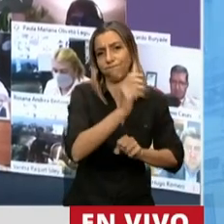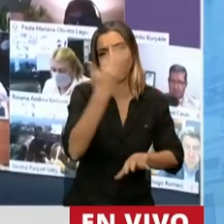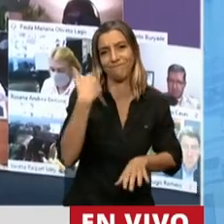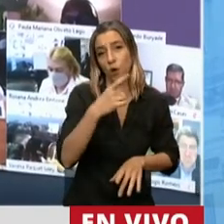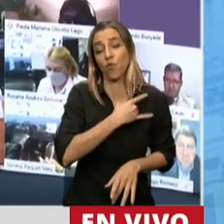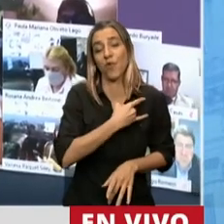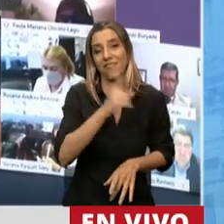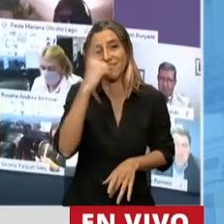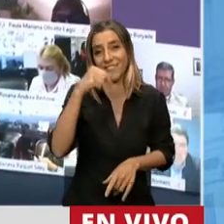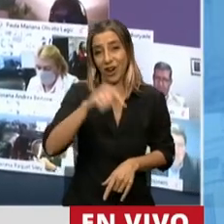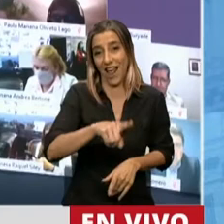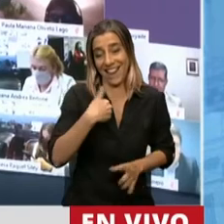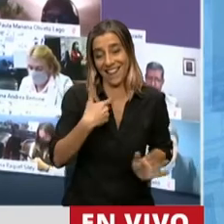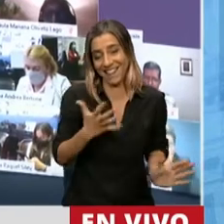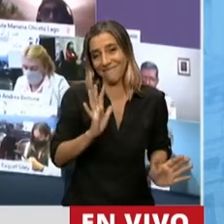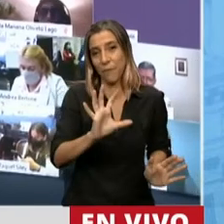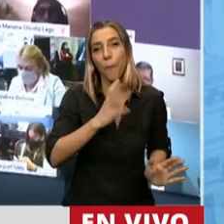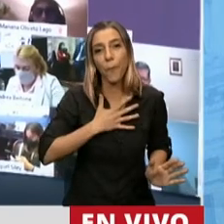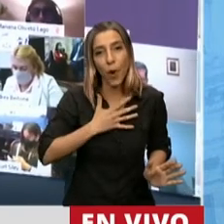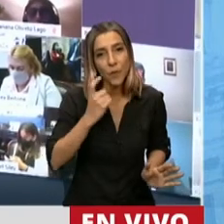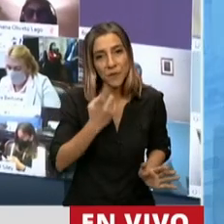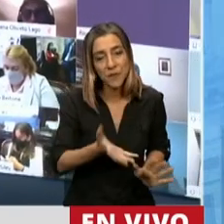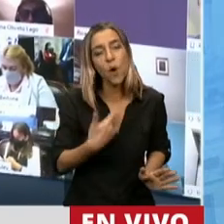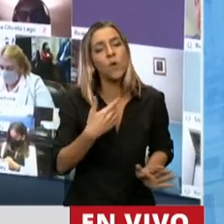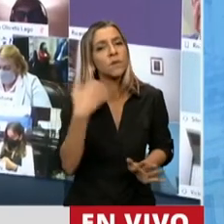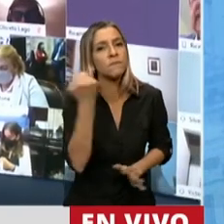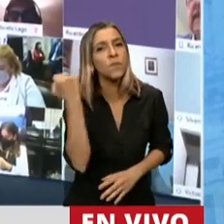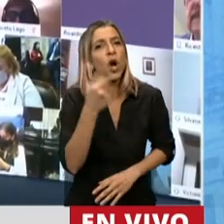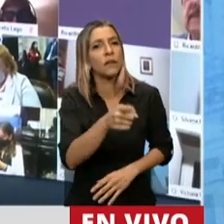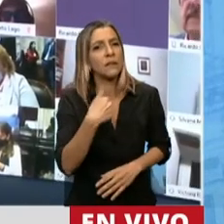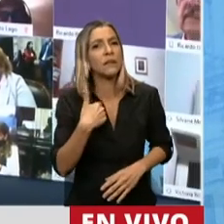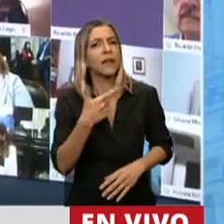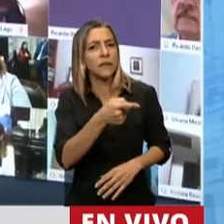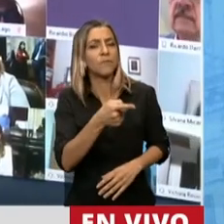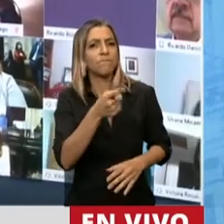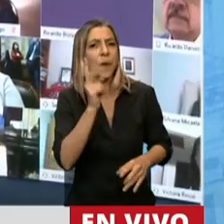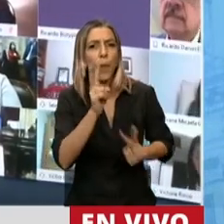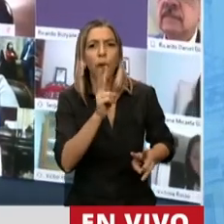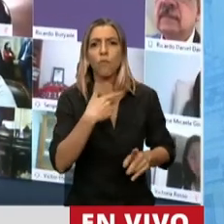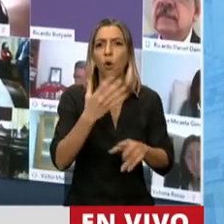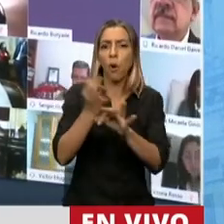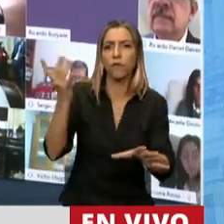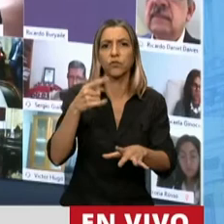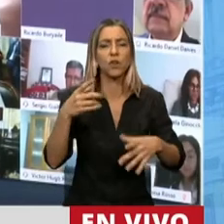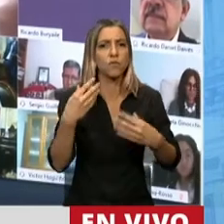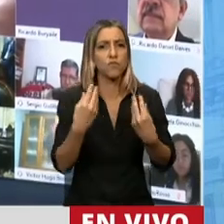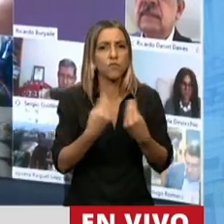porque nos acercó a las inquietudes de las asociaciones profesionales que han empujado, que han aportado ideas.